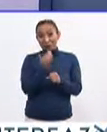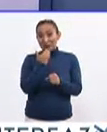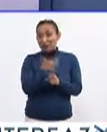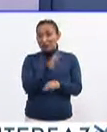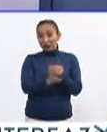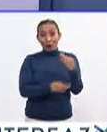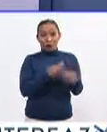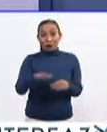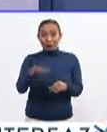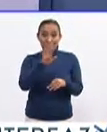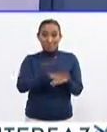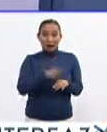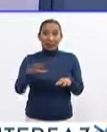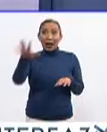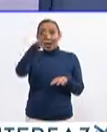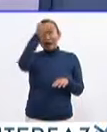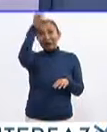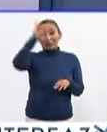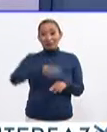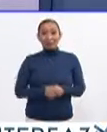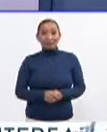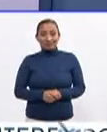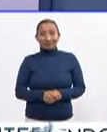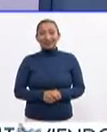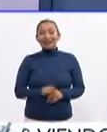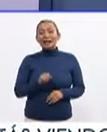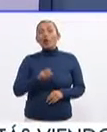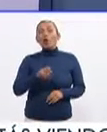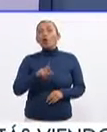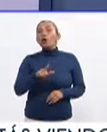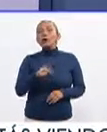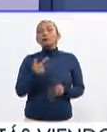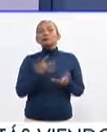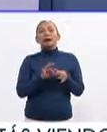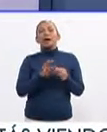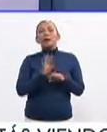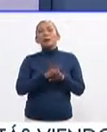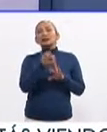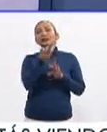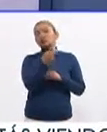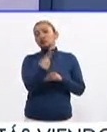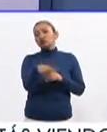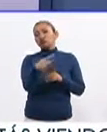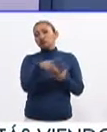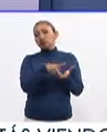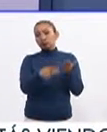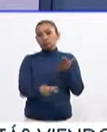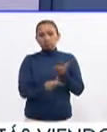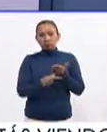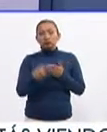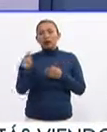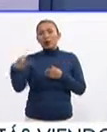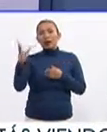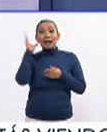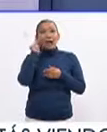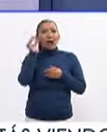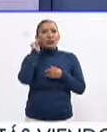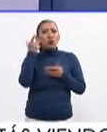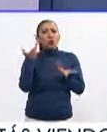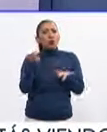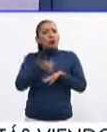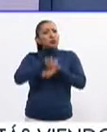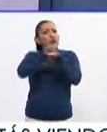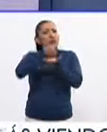vaya bien a todos, sobre todo al ambiente. Así es, Saúl. Platícanos un poco sobre este proyecto que a través de la radio pues